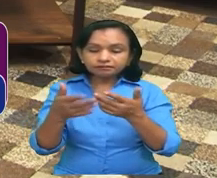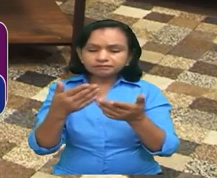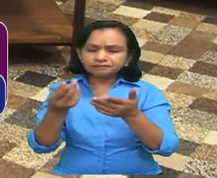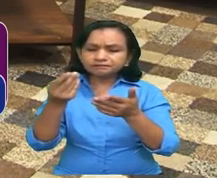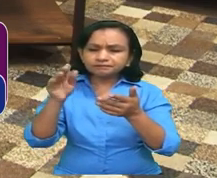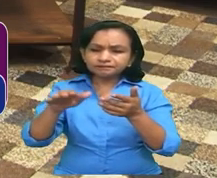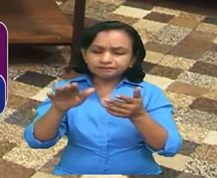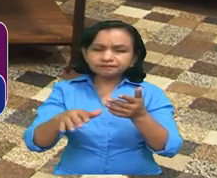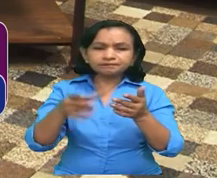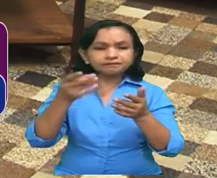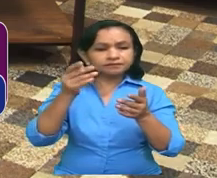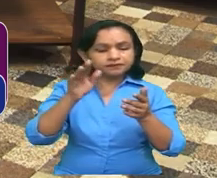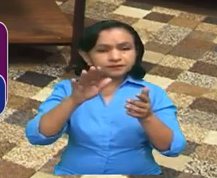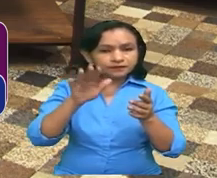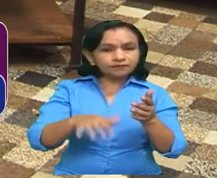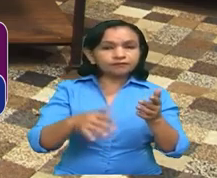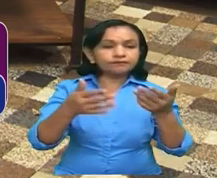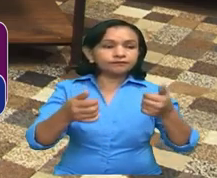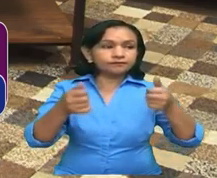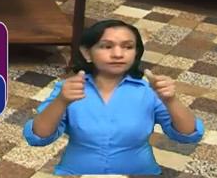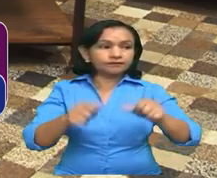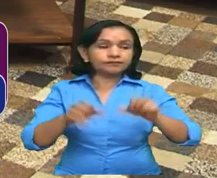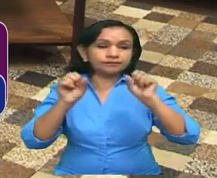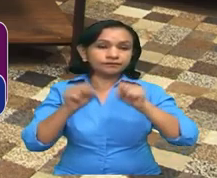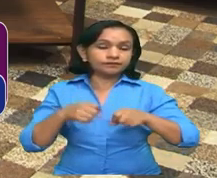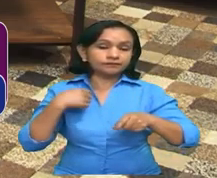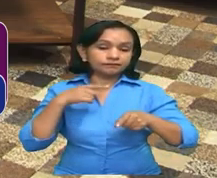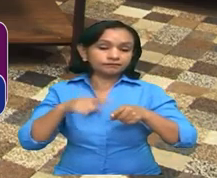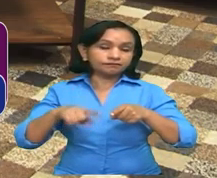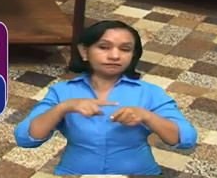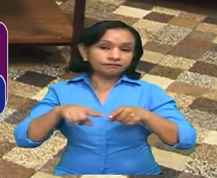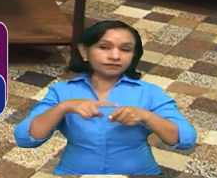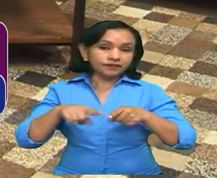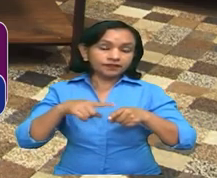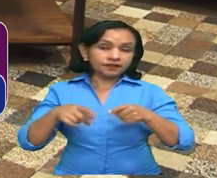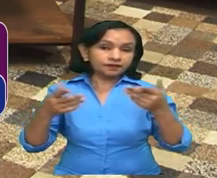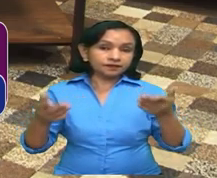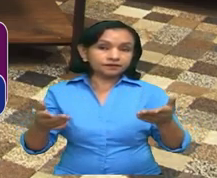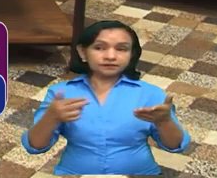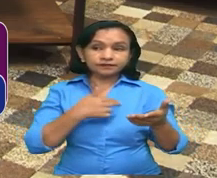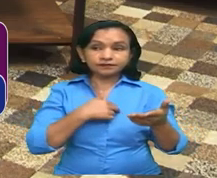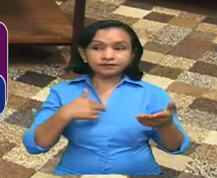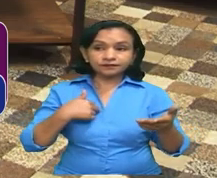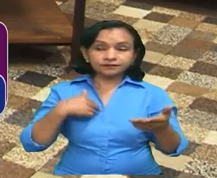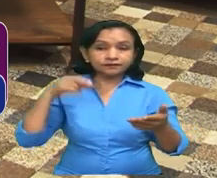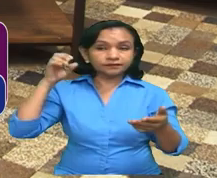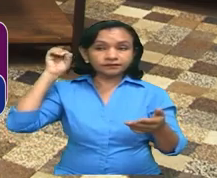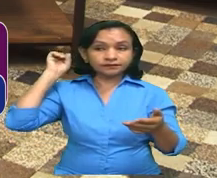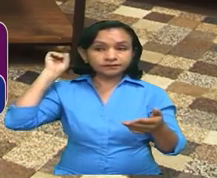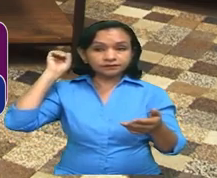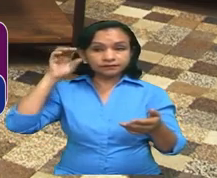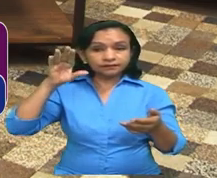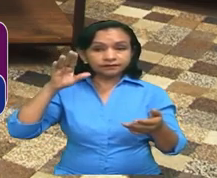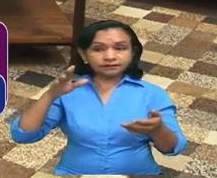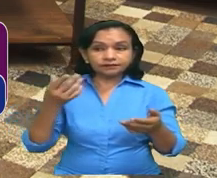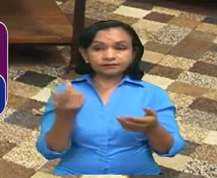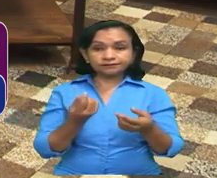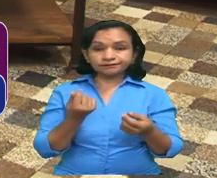boleto, eso incide mucho en el precio paquete final que vas a tener en el paquete turístico. Entonces, en Conviasa ellos